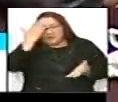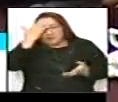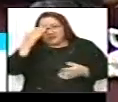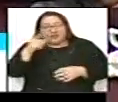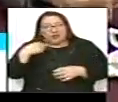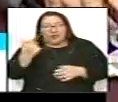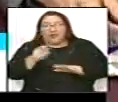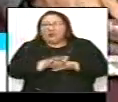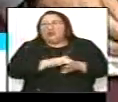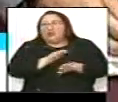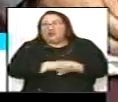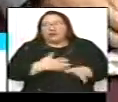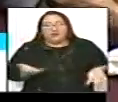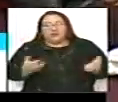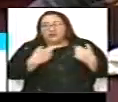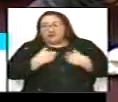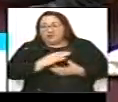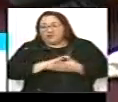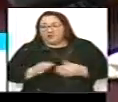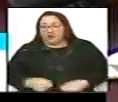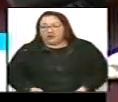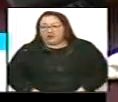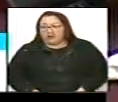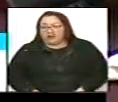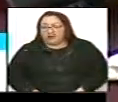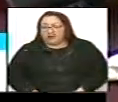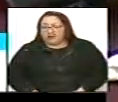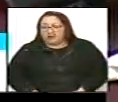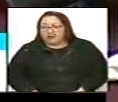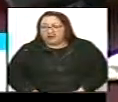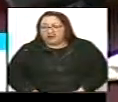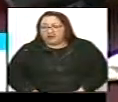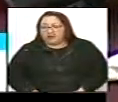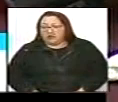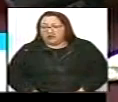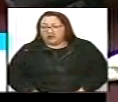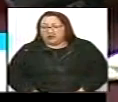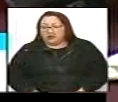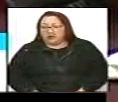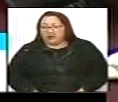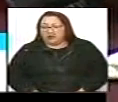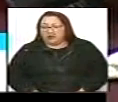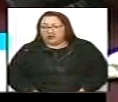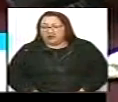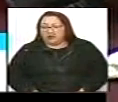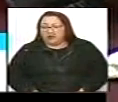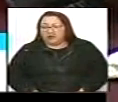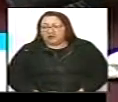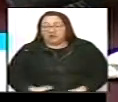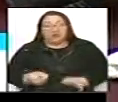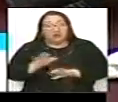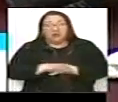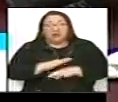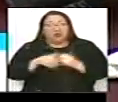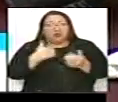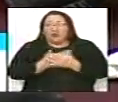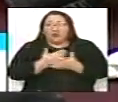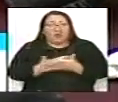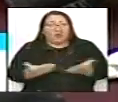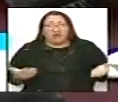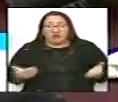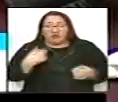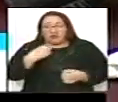es responsabilidad de nadie, sino de quienes han decidido proteger de esta manera al señor Chávarri contra todas las evidencias. Yo